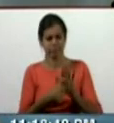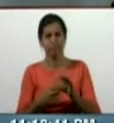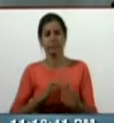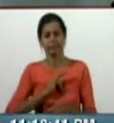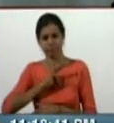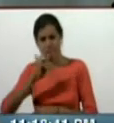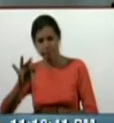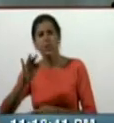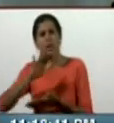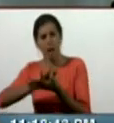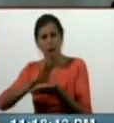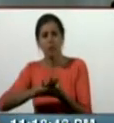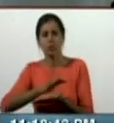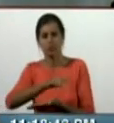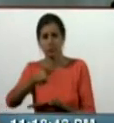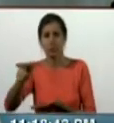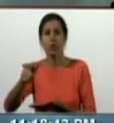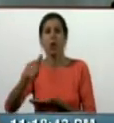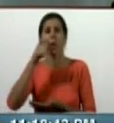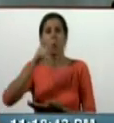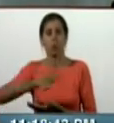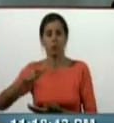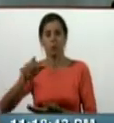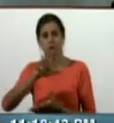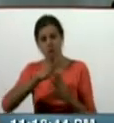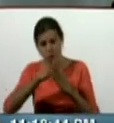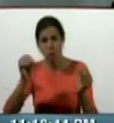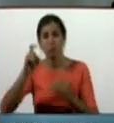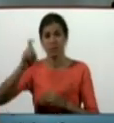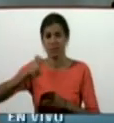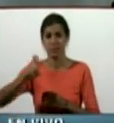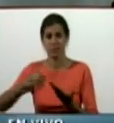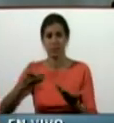tranquilidad que el pueblo todo se merece.